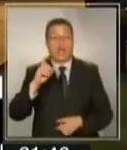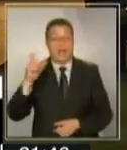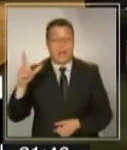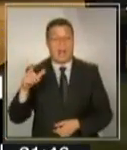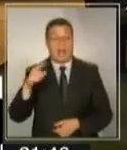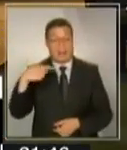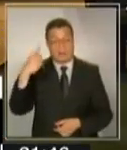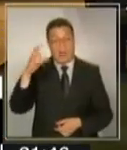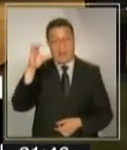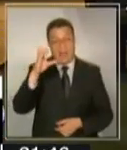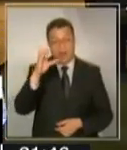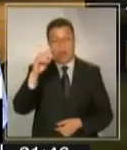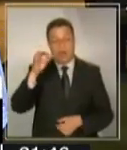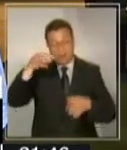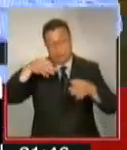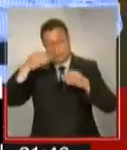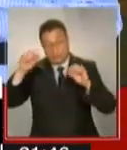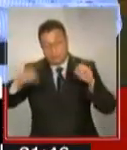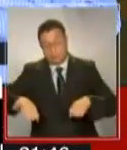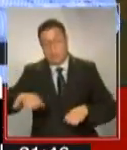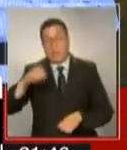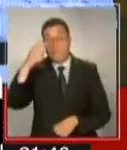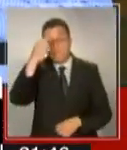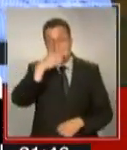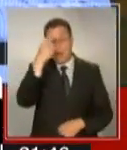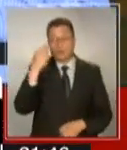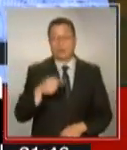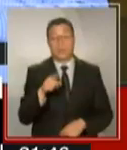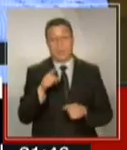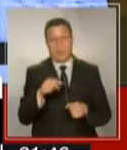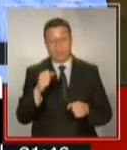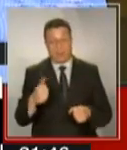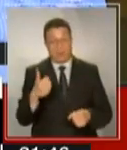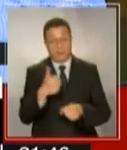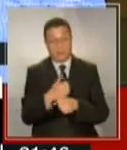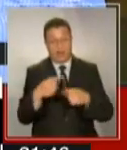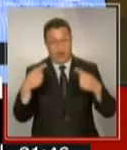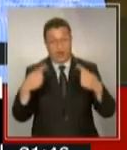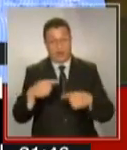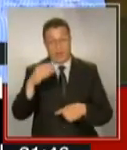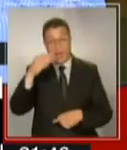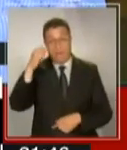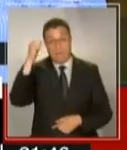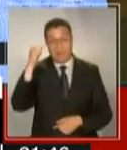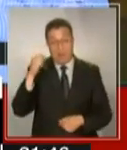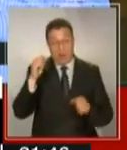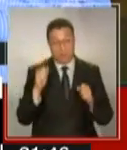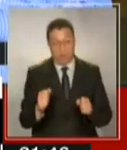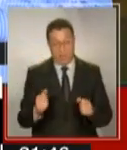y ratificado en marzo. ¿Tiene alguna posibilidad ese candidato frente al expresidente Sebastián Piñera?